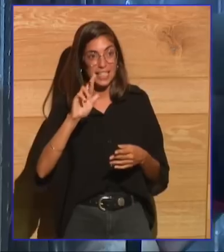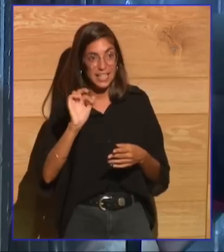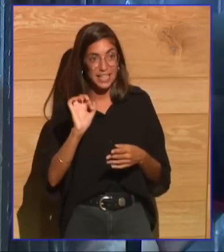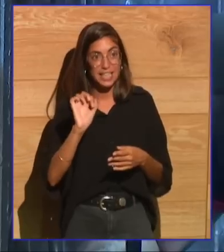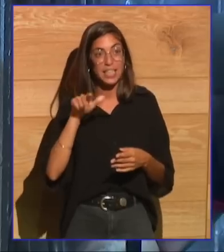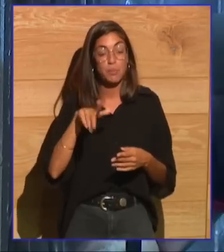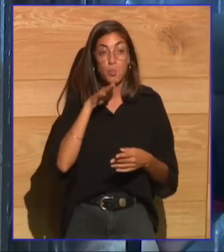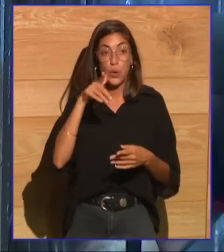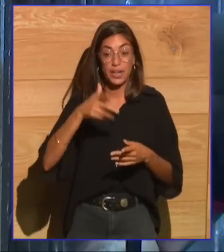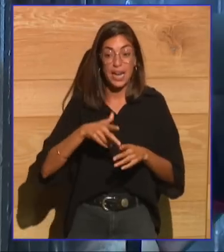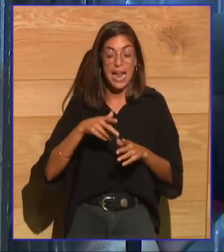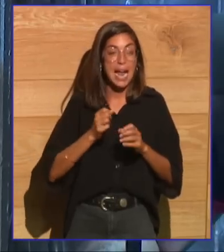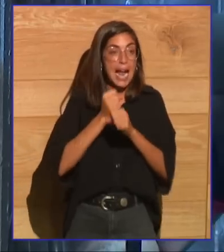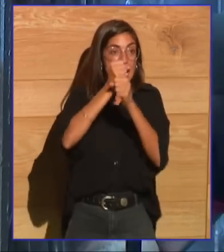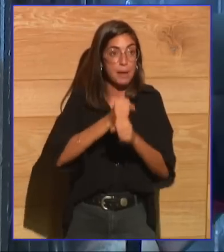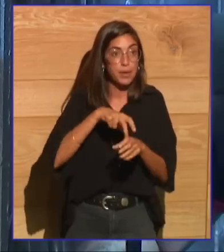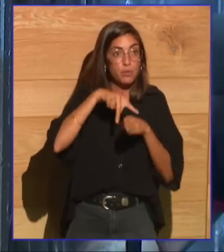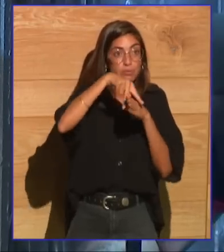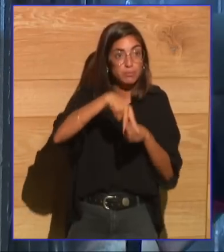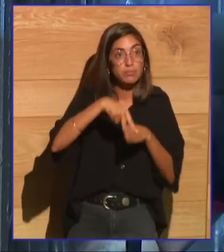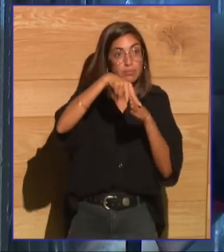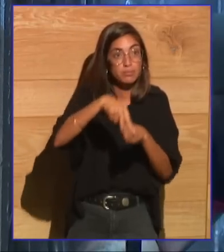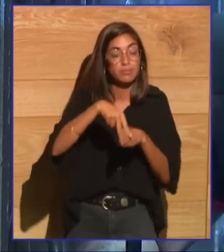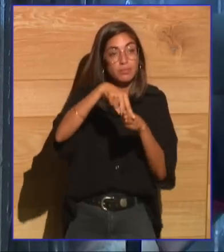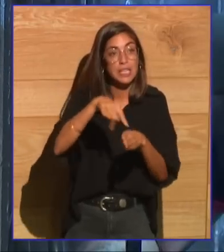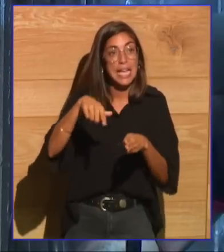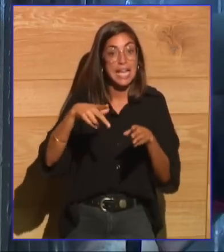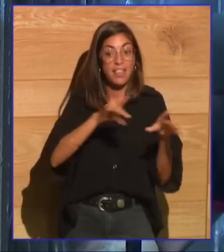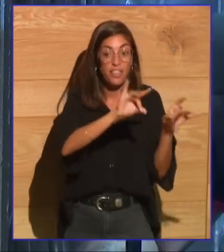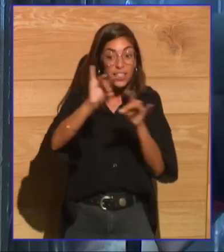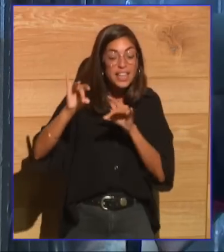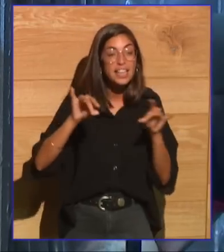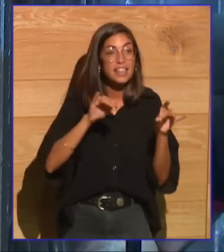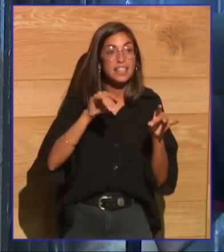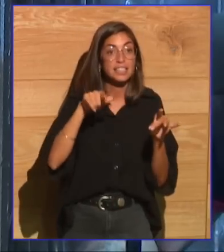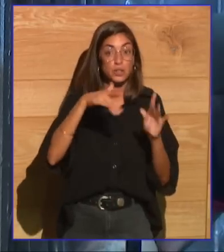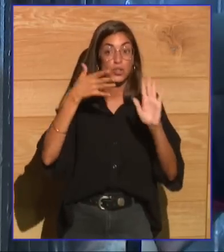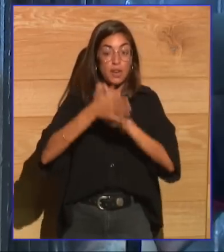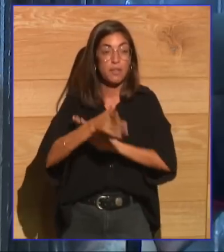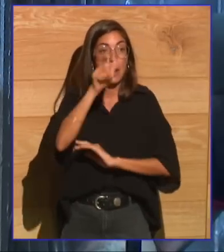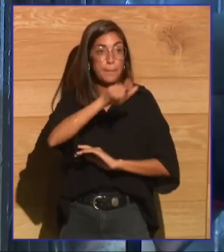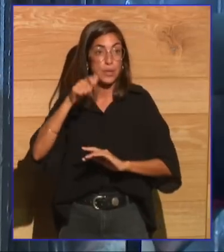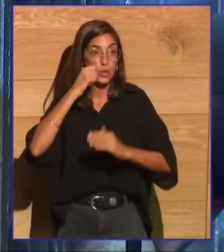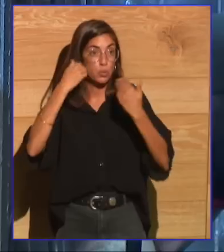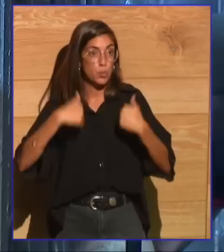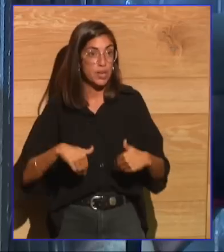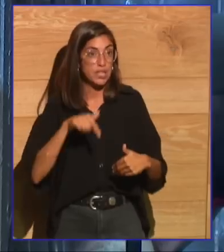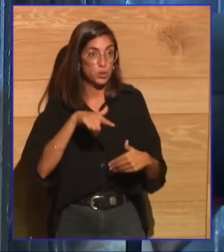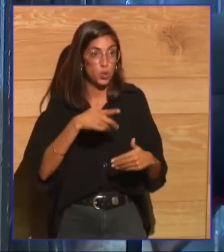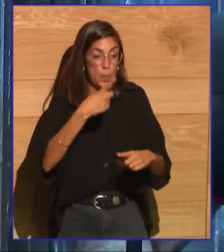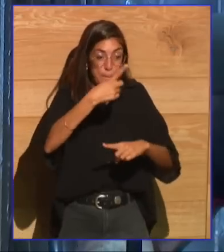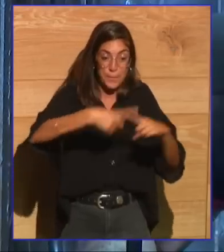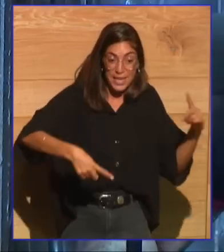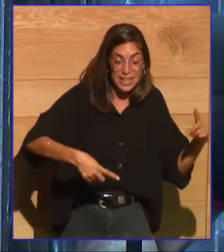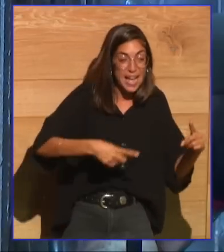la iam ni son y empiezan a caer las cenizas del cielo que son seres humanos nos llegan en la mitad que ese lenguaje seco del que hablar duro